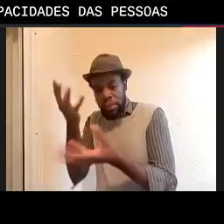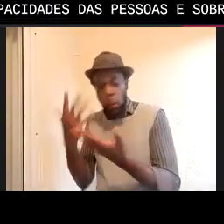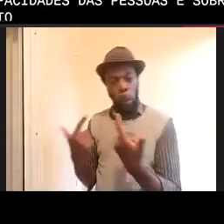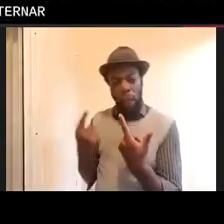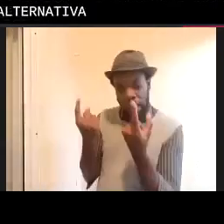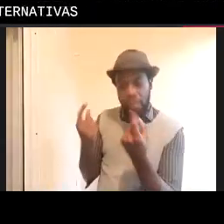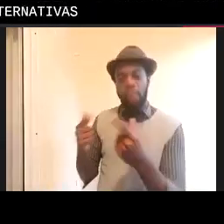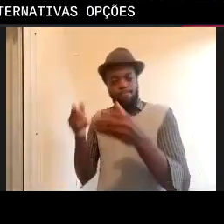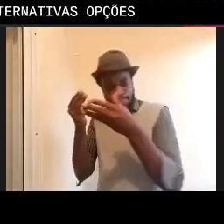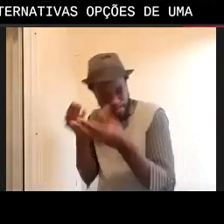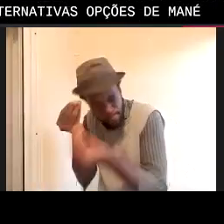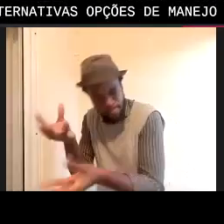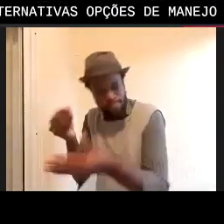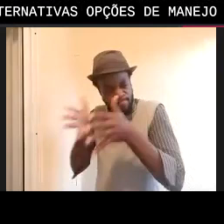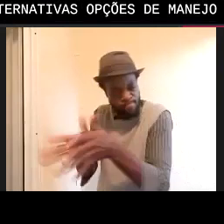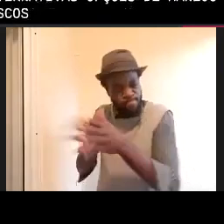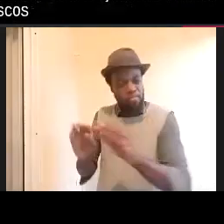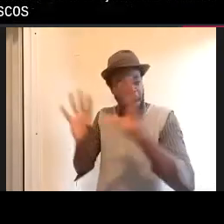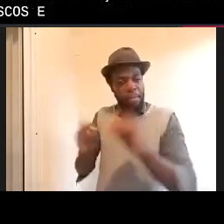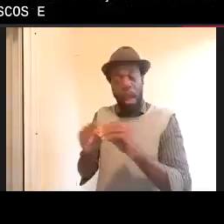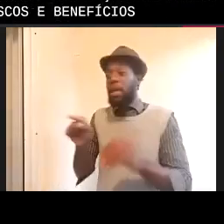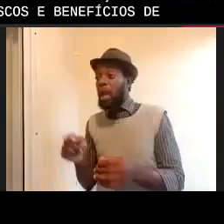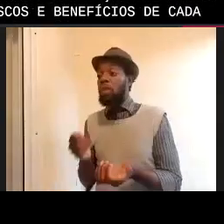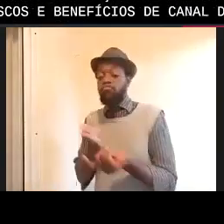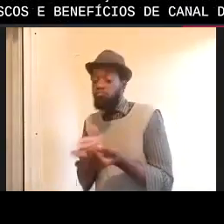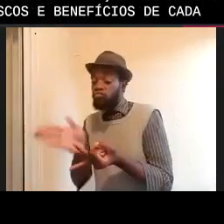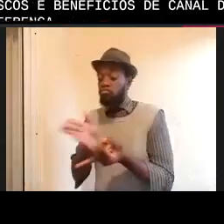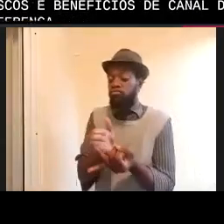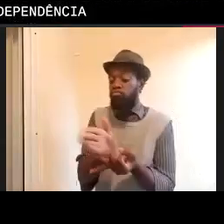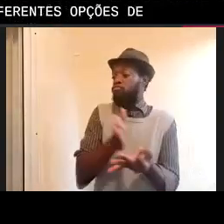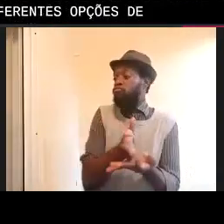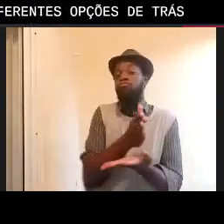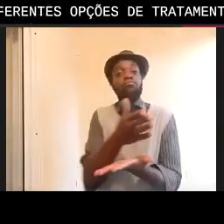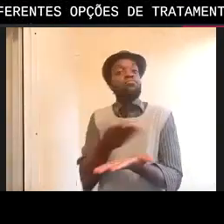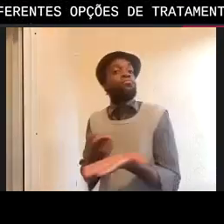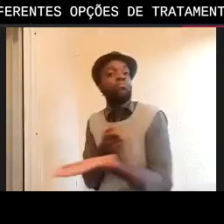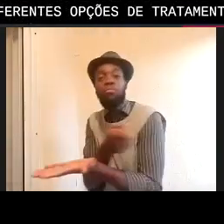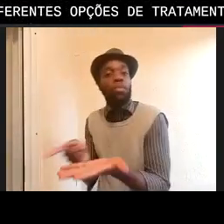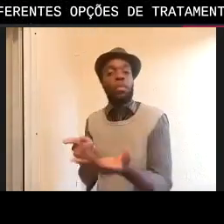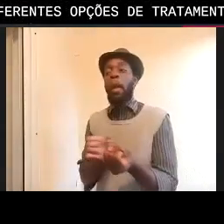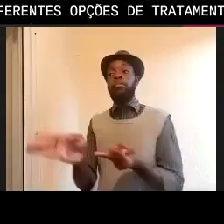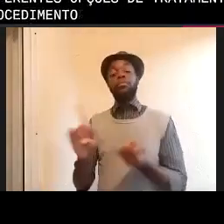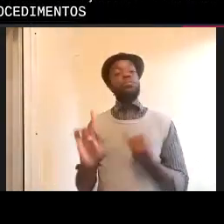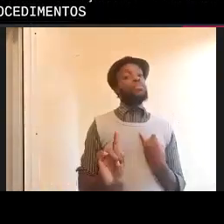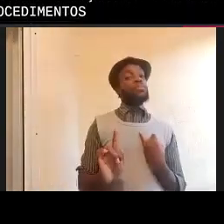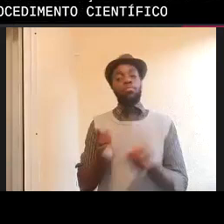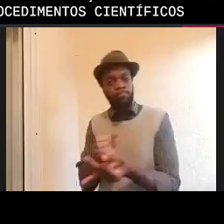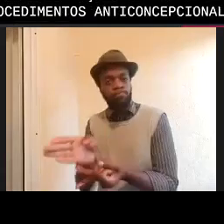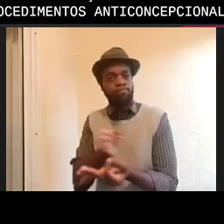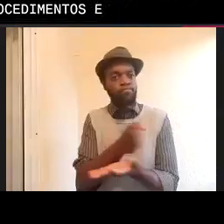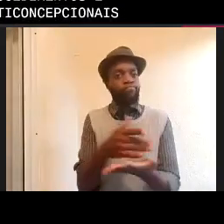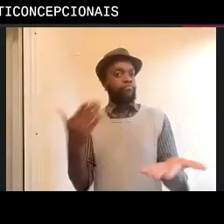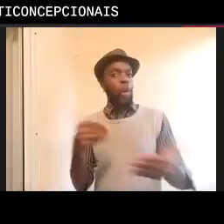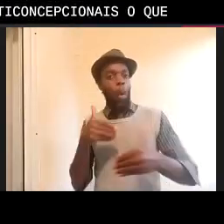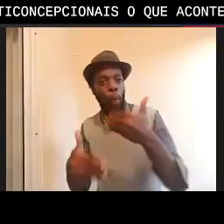y beneficios de cada una de las opciones de tratamiento, procedimientos y anticonceptivos. ¿Qué pasa en